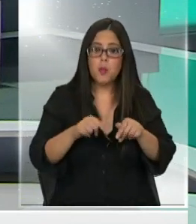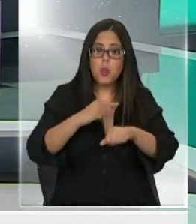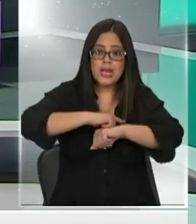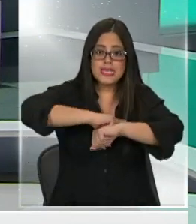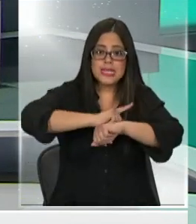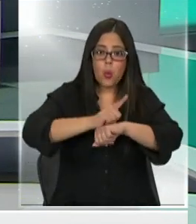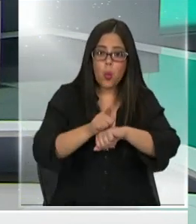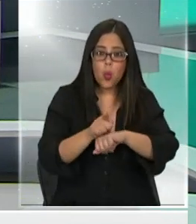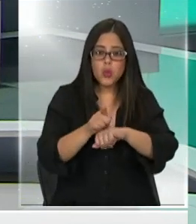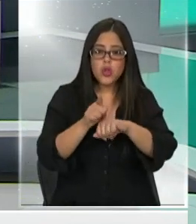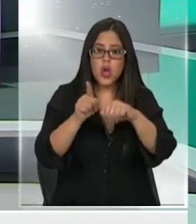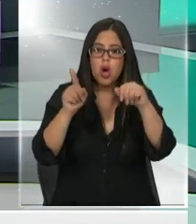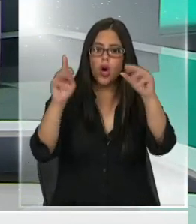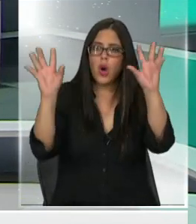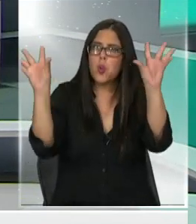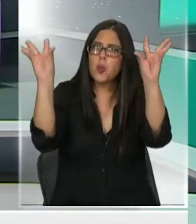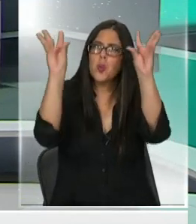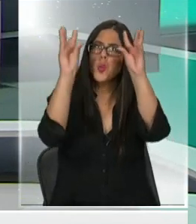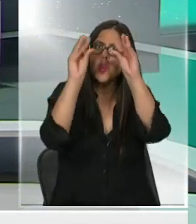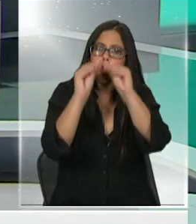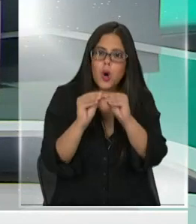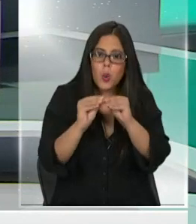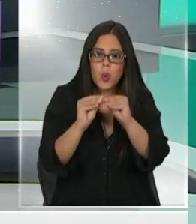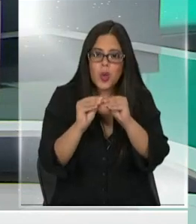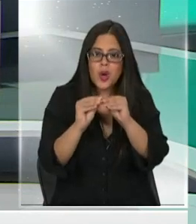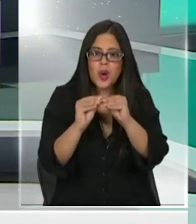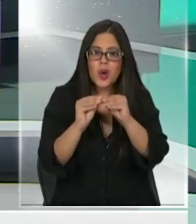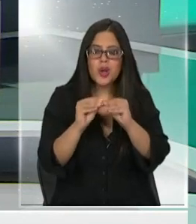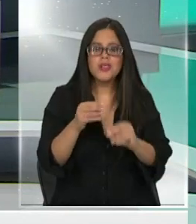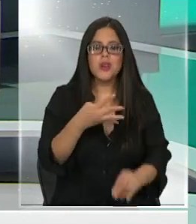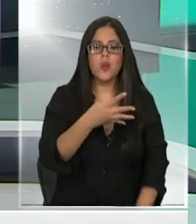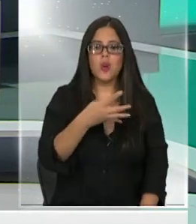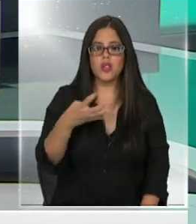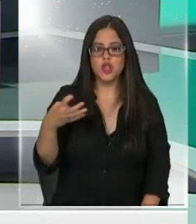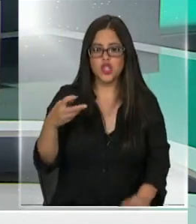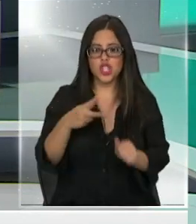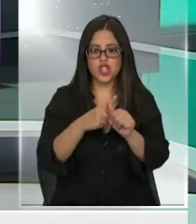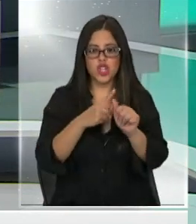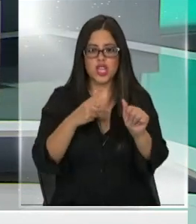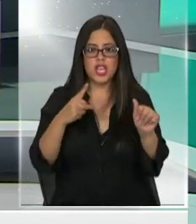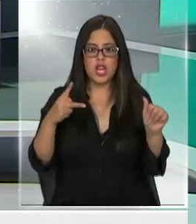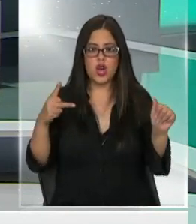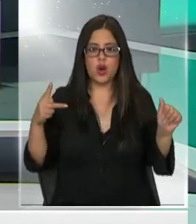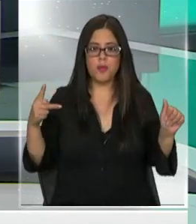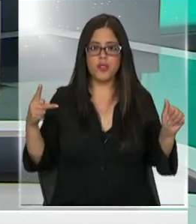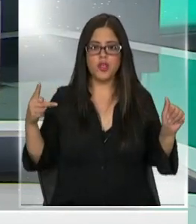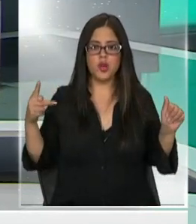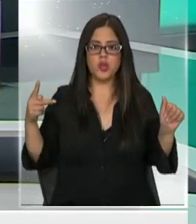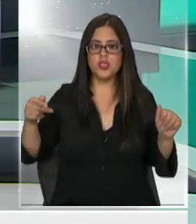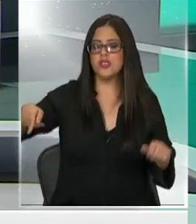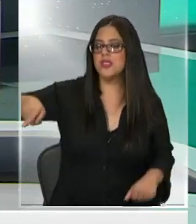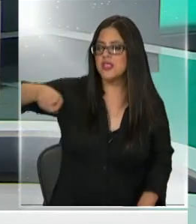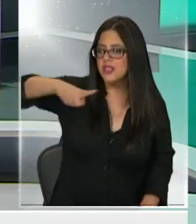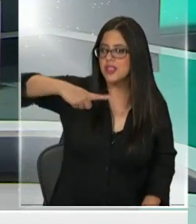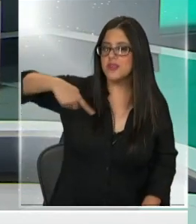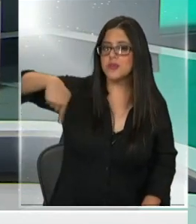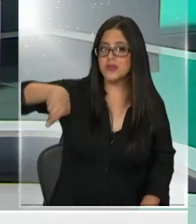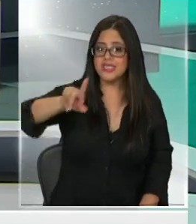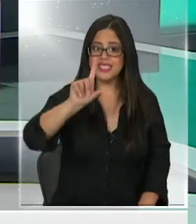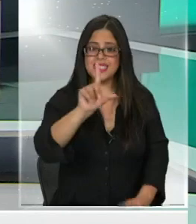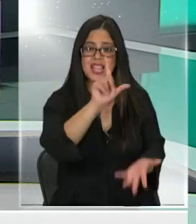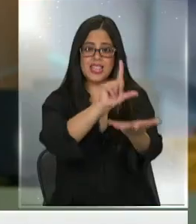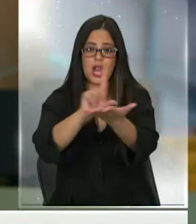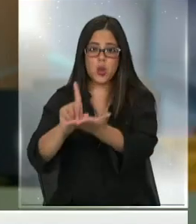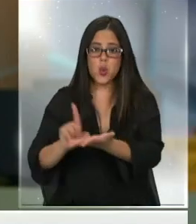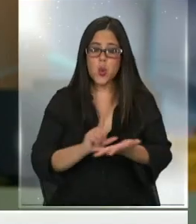el día se convirtió en noche en su totalidad. 400 kilómetros de ancho que pudieron abarcar estas 7